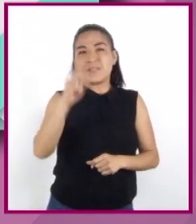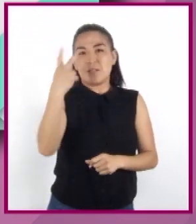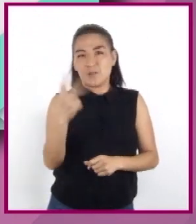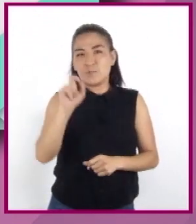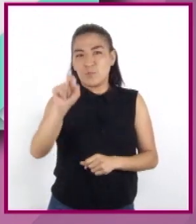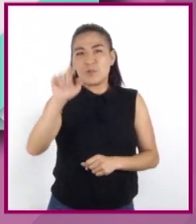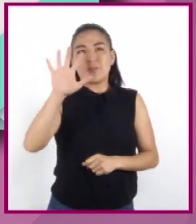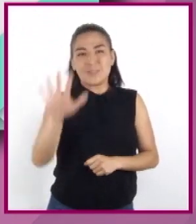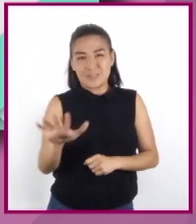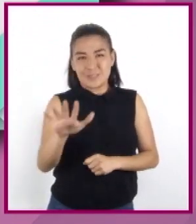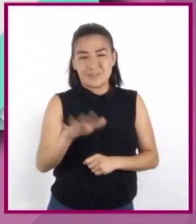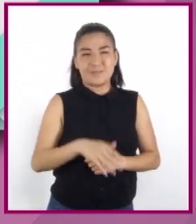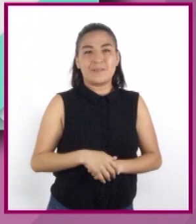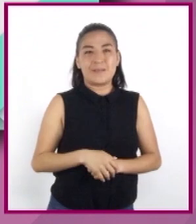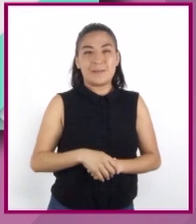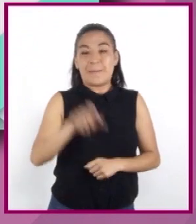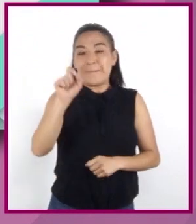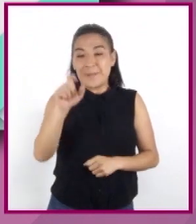15,22.5,